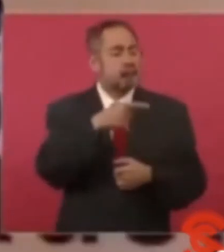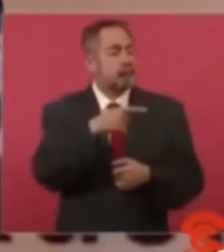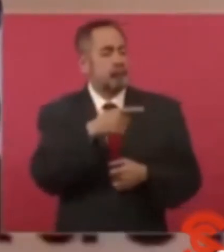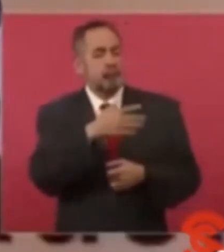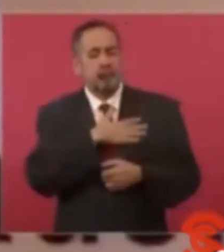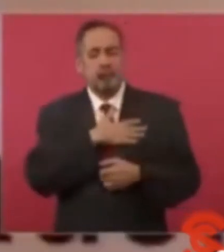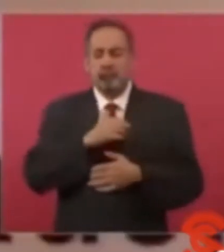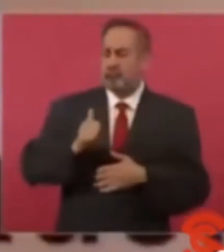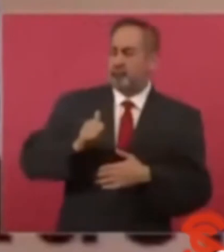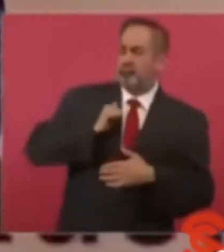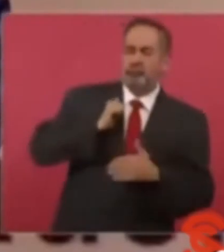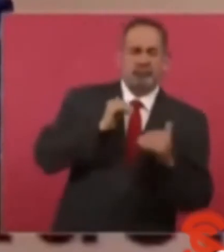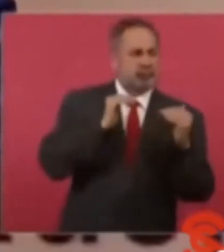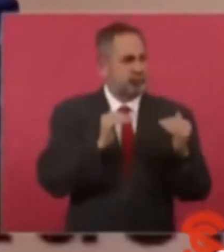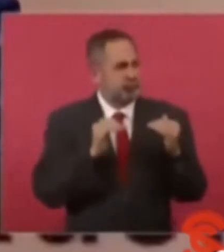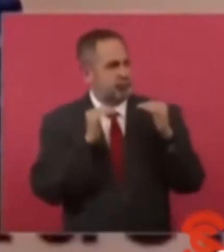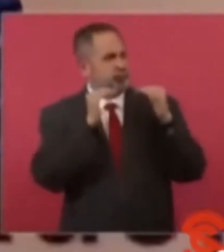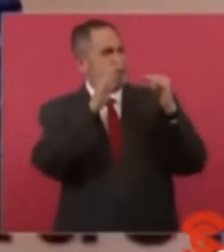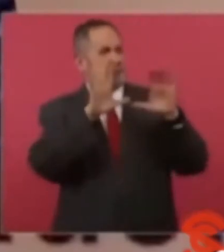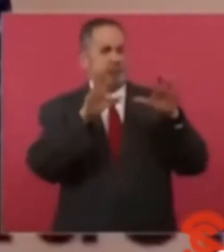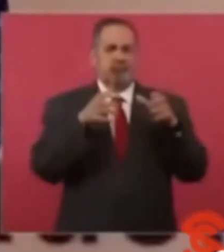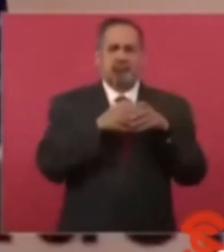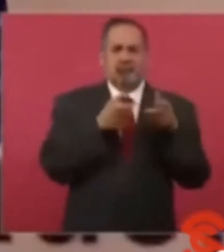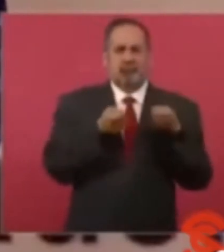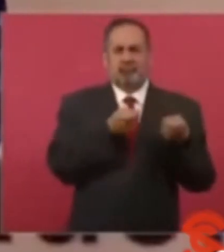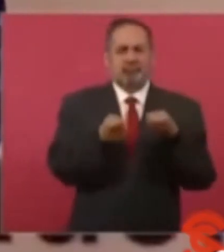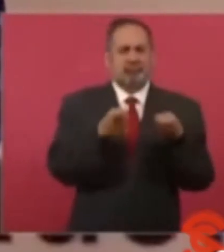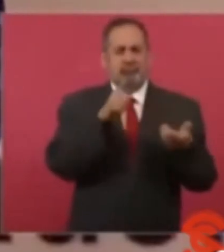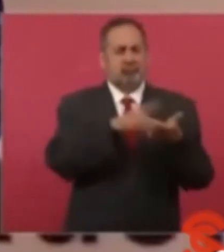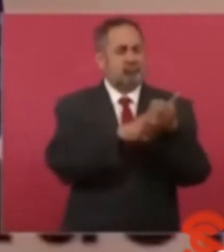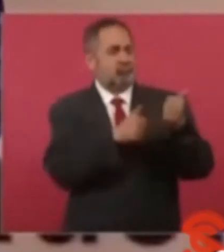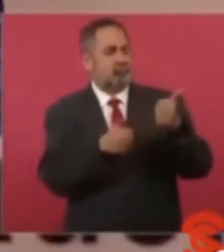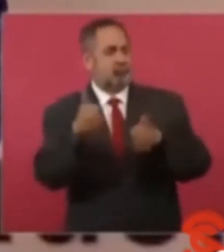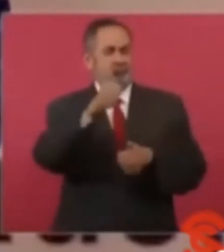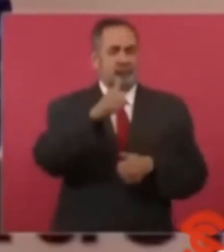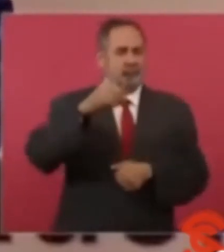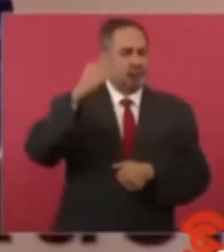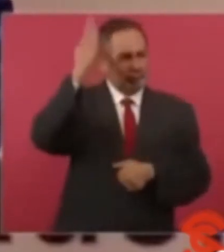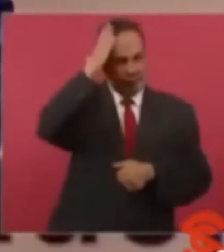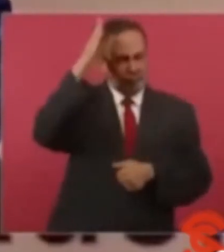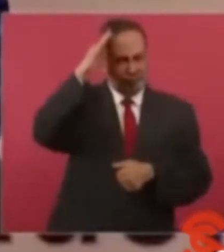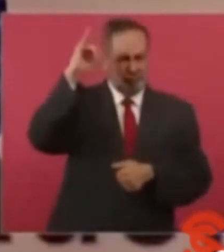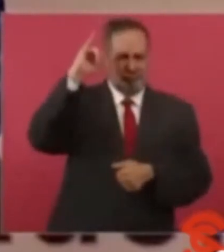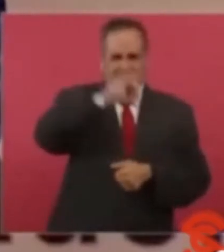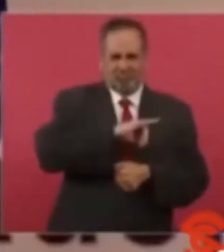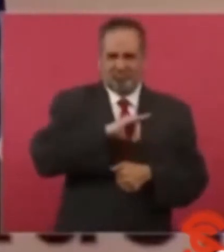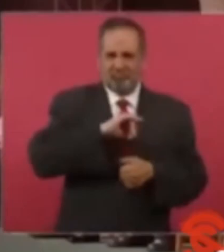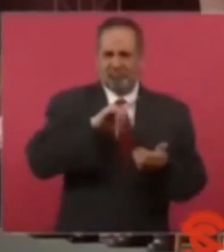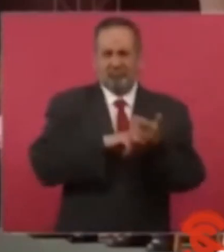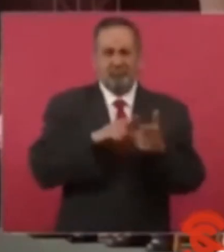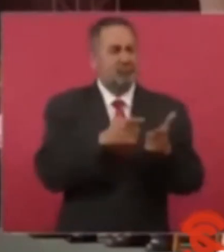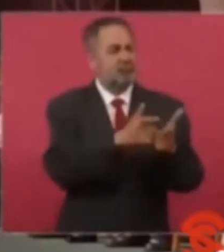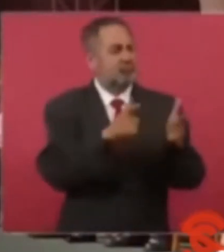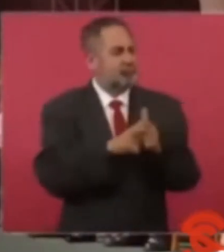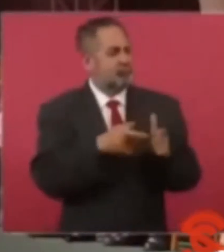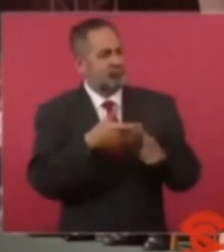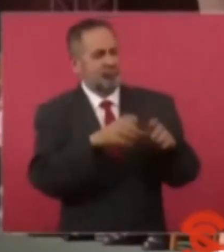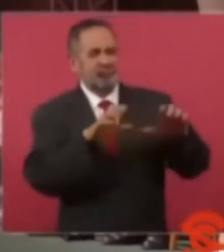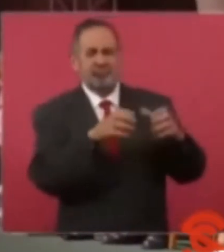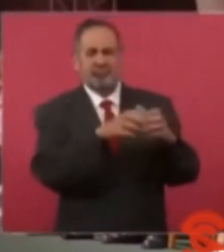supremo poder conservador. El gerente de ese grupo